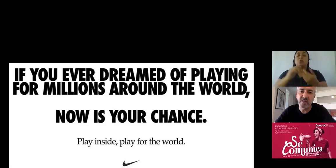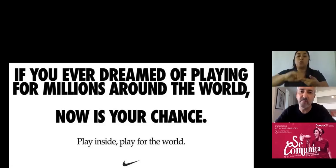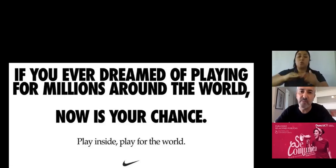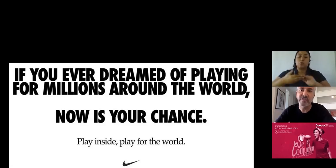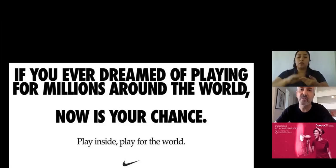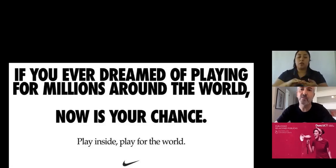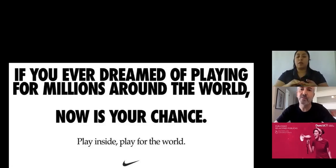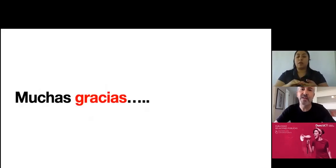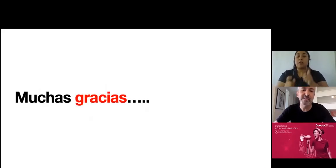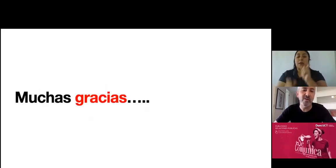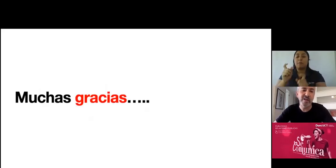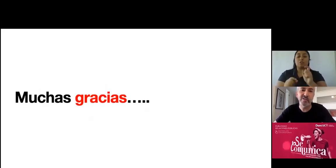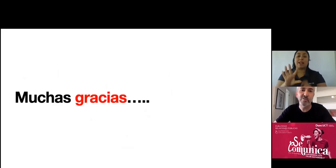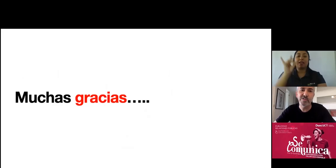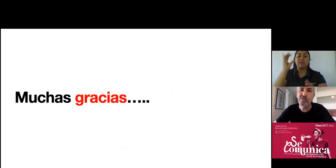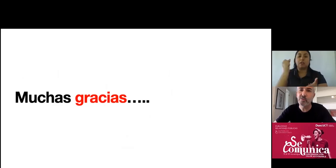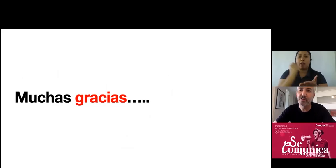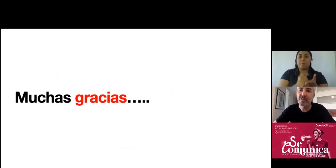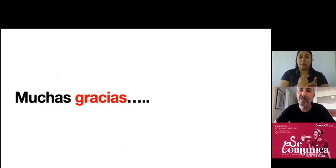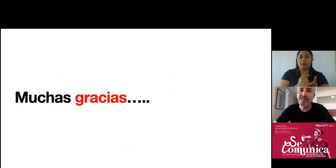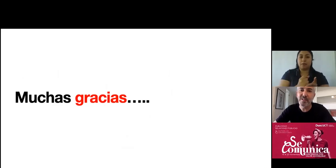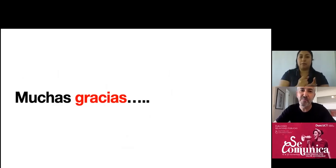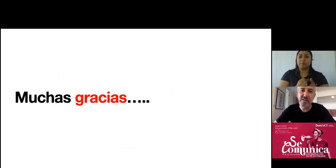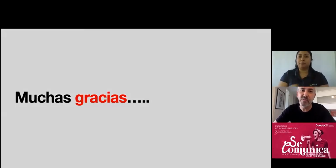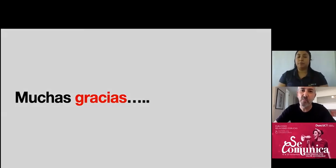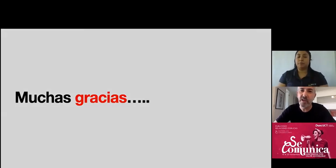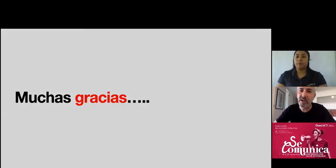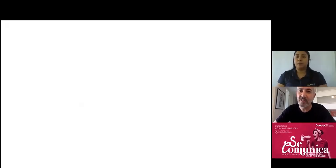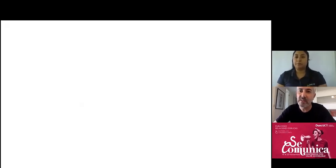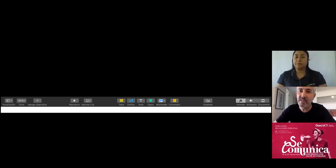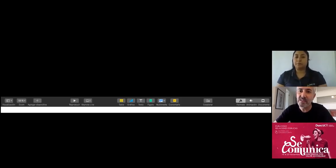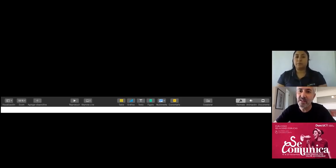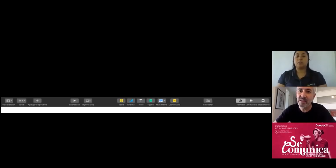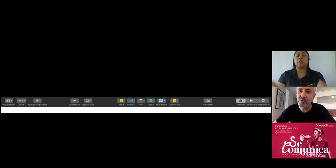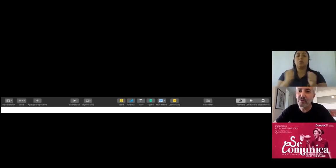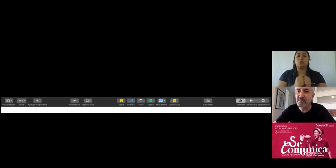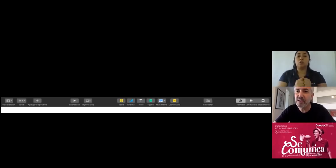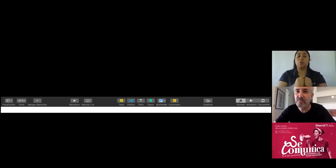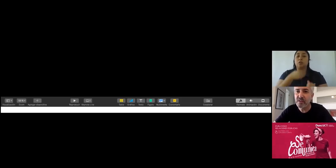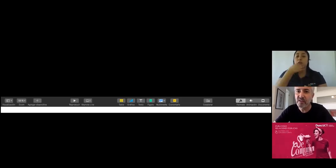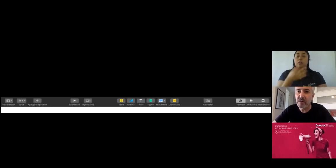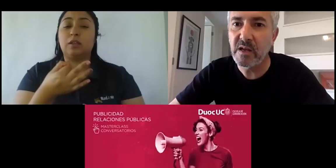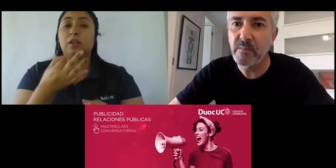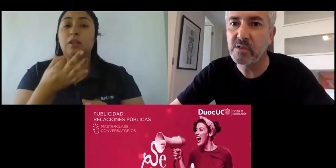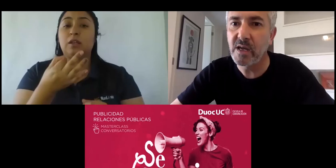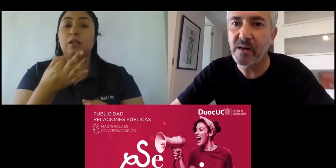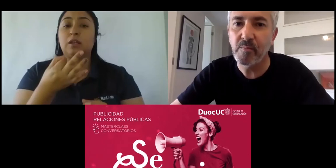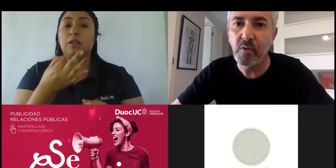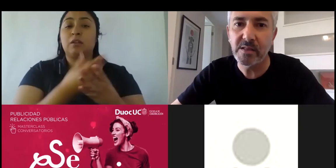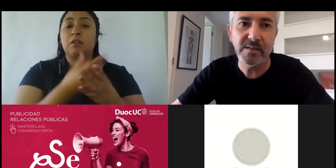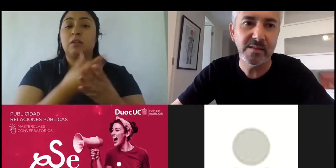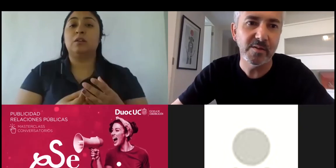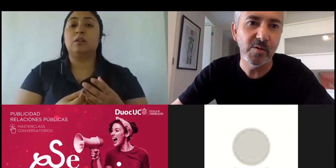prefiriendo así que con esto chicos termino voy a dejar de presentar y quedo totalmente disponible para preguntas